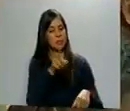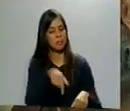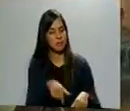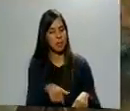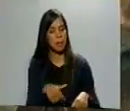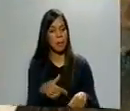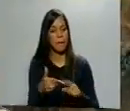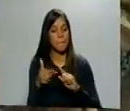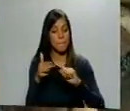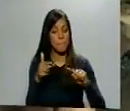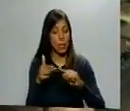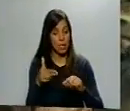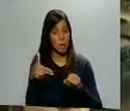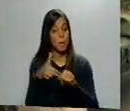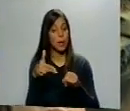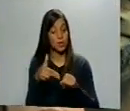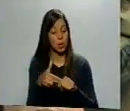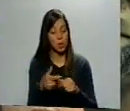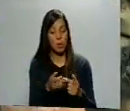municiones y gasolina.